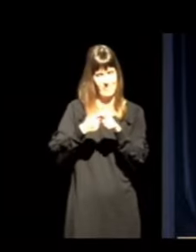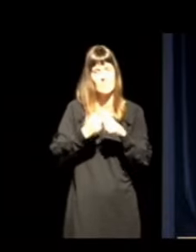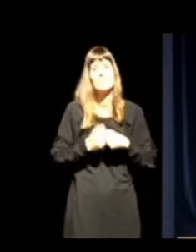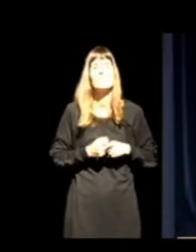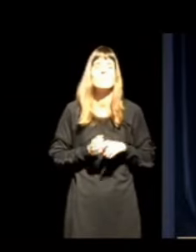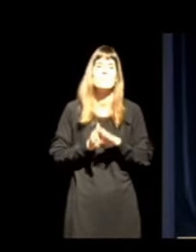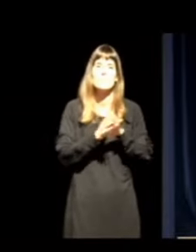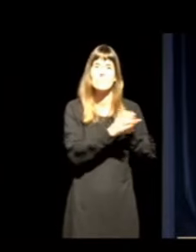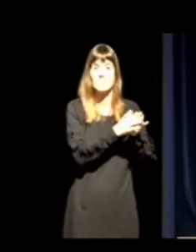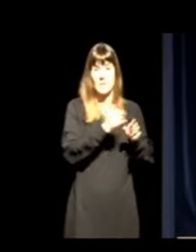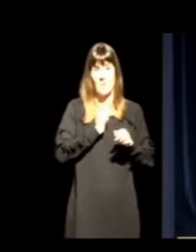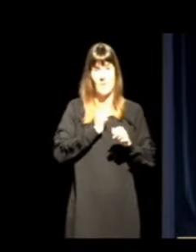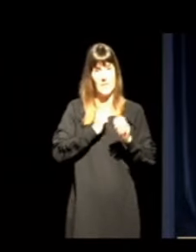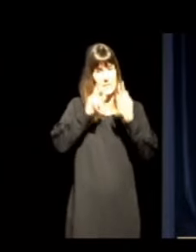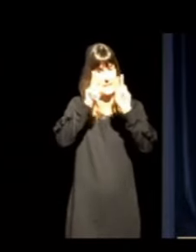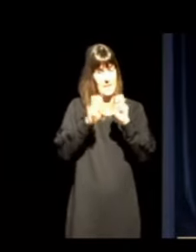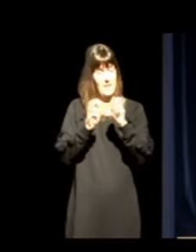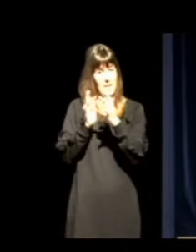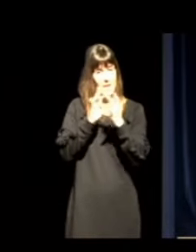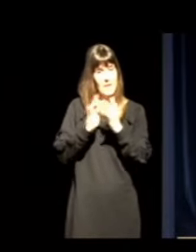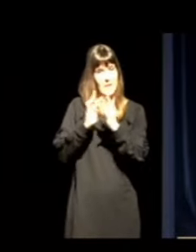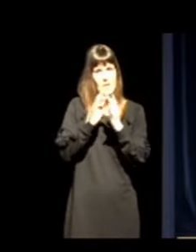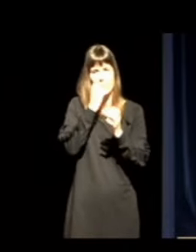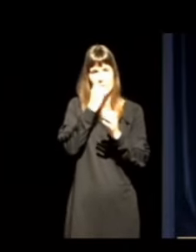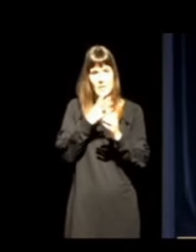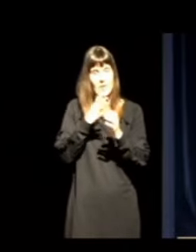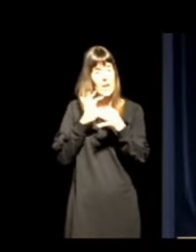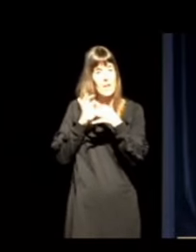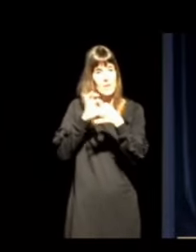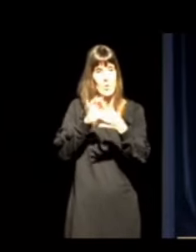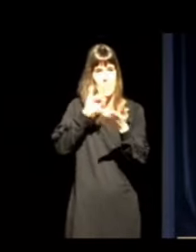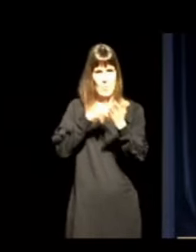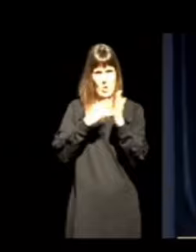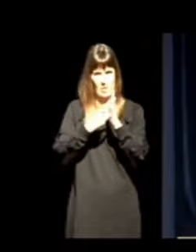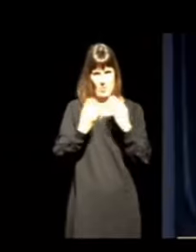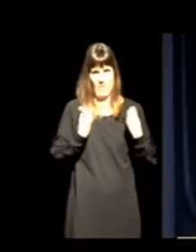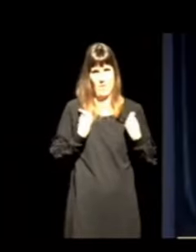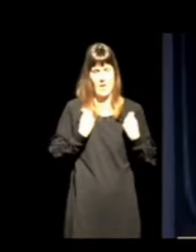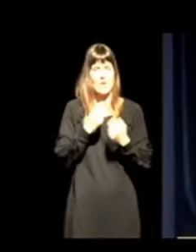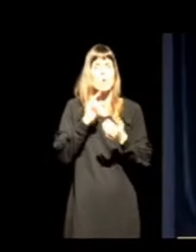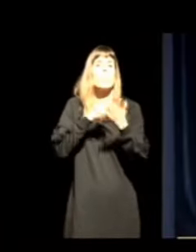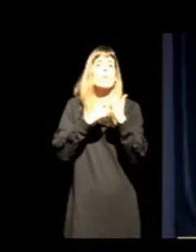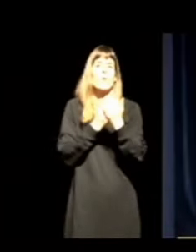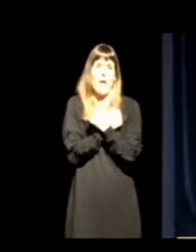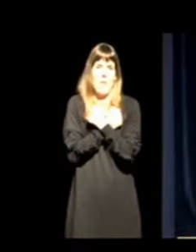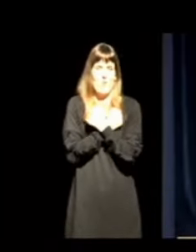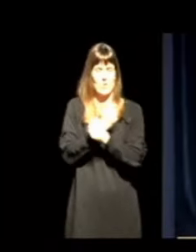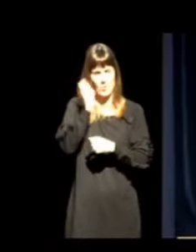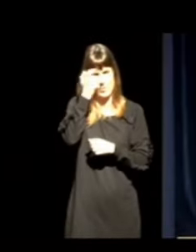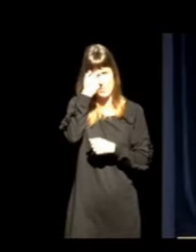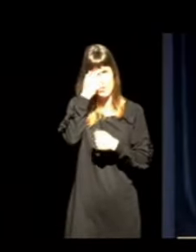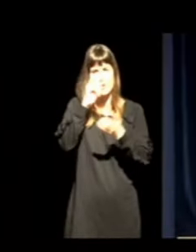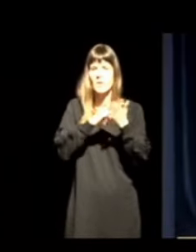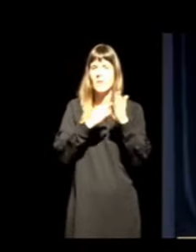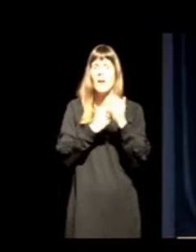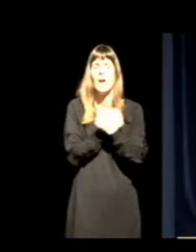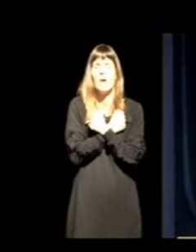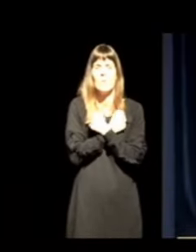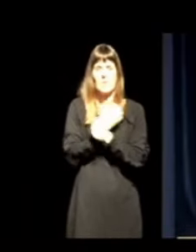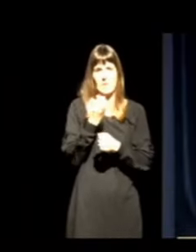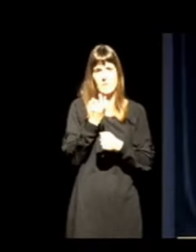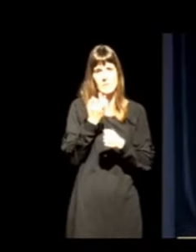de el buen trato y los proyectos de amor. ¿Qué es un proyecto de amor? El buen trato